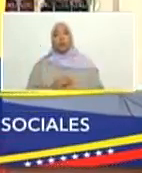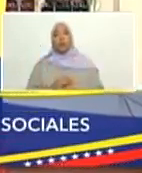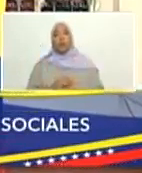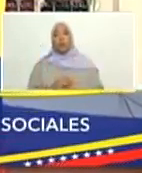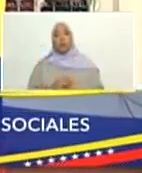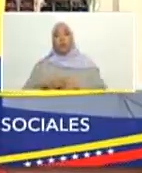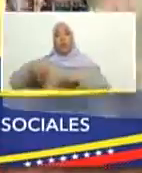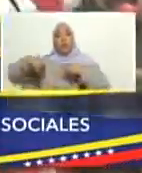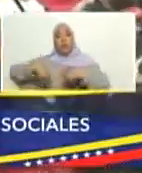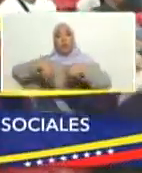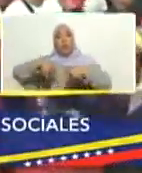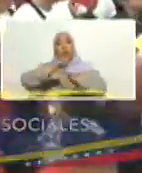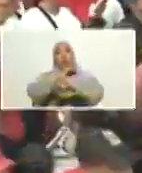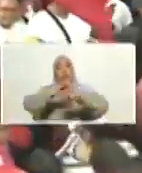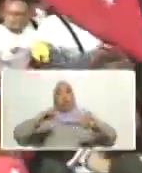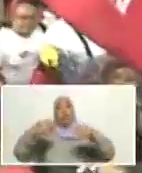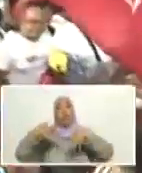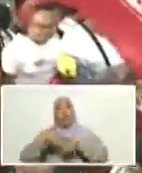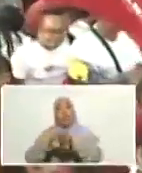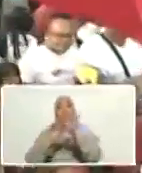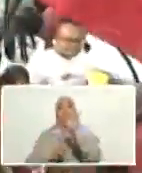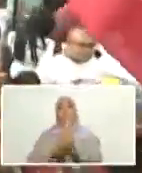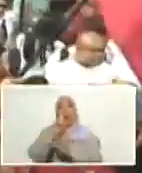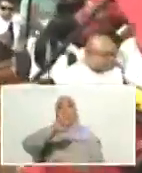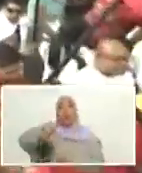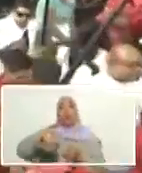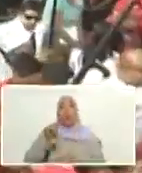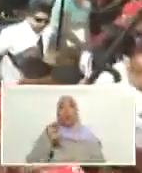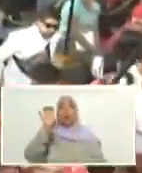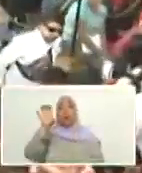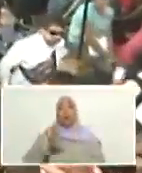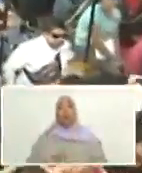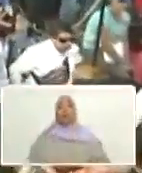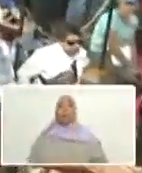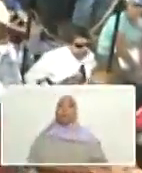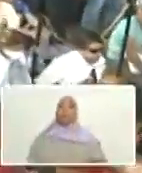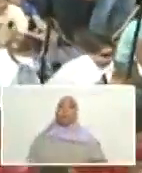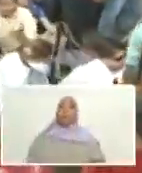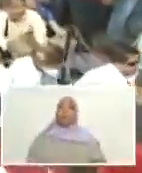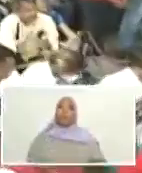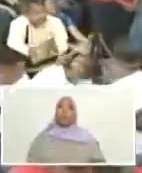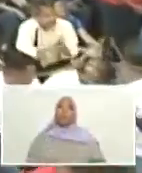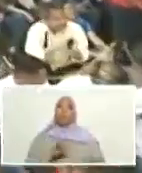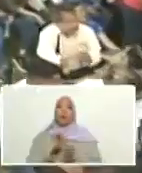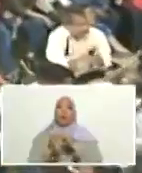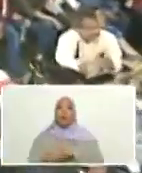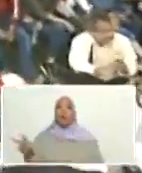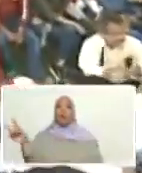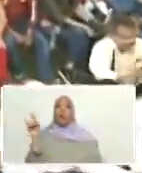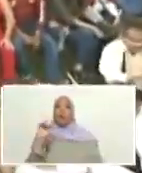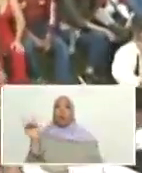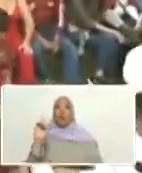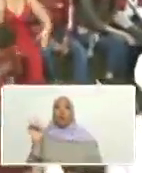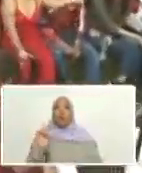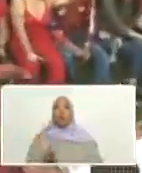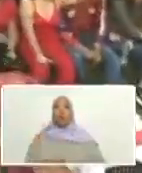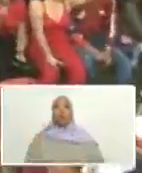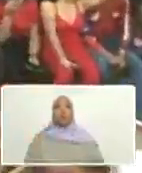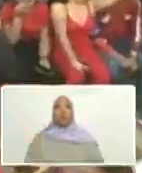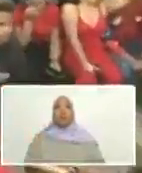avanzar en la independencia integral de la patria y la descolonización de Venezuela.